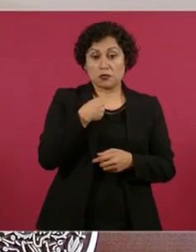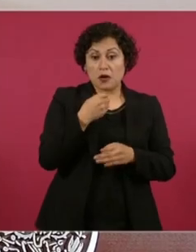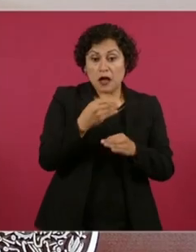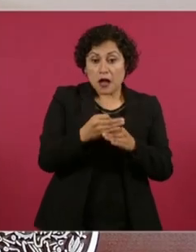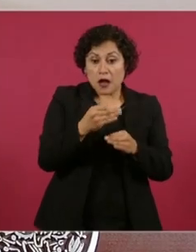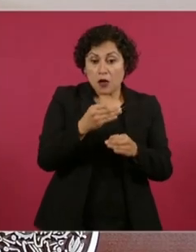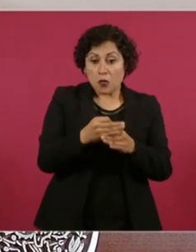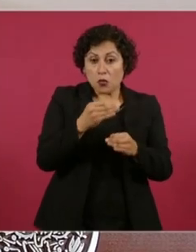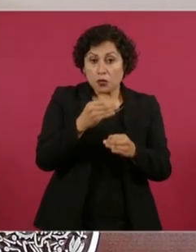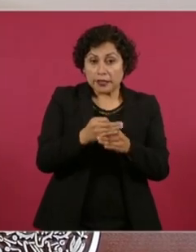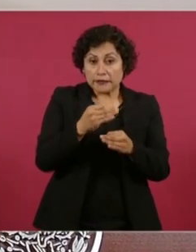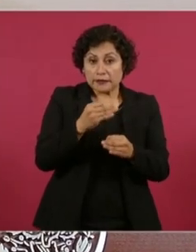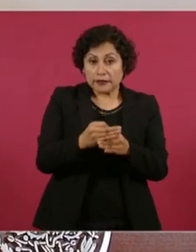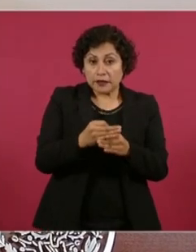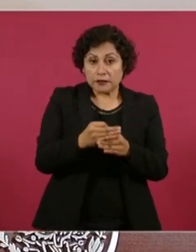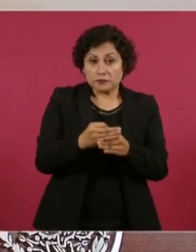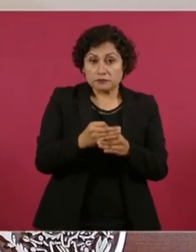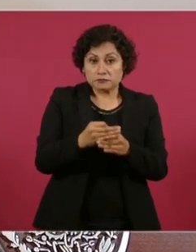recibir a